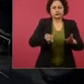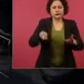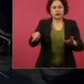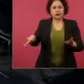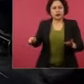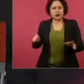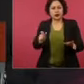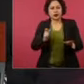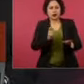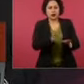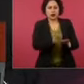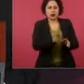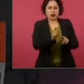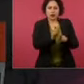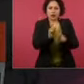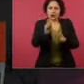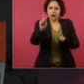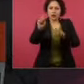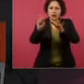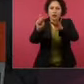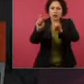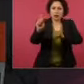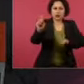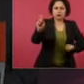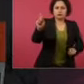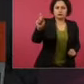a